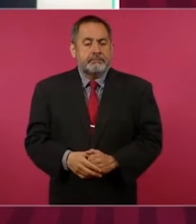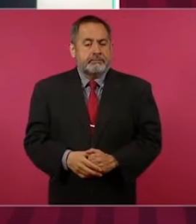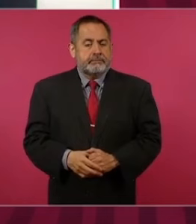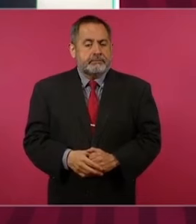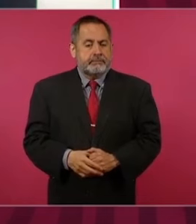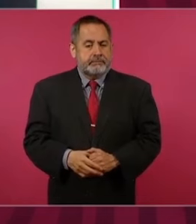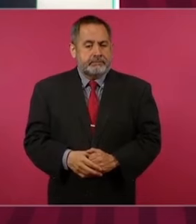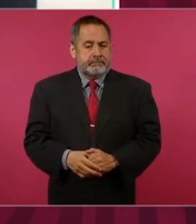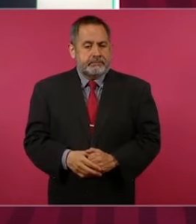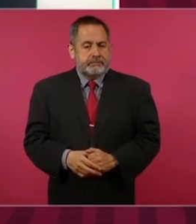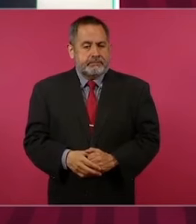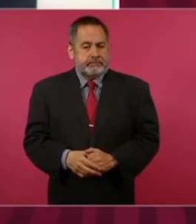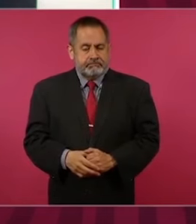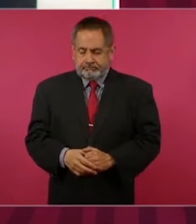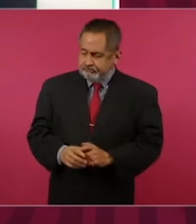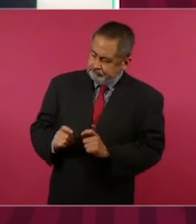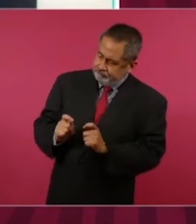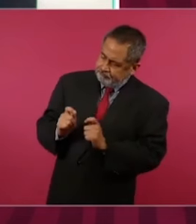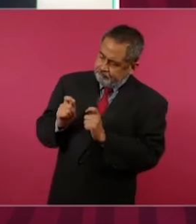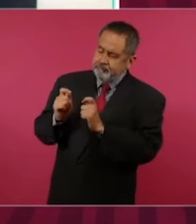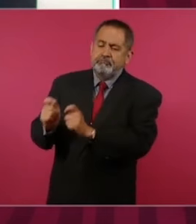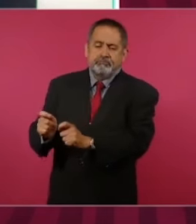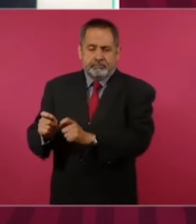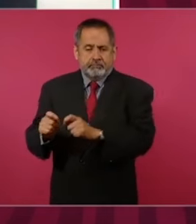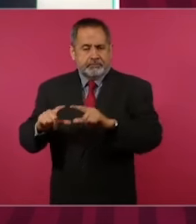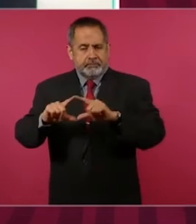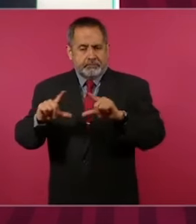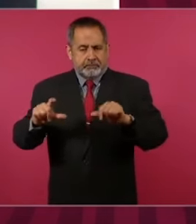Les vamos a entregar